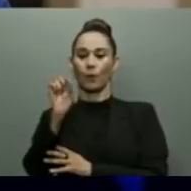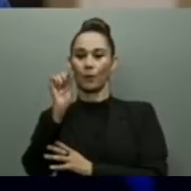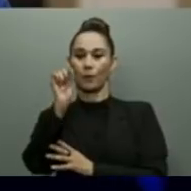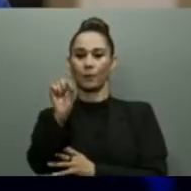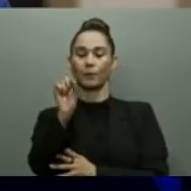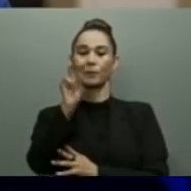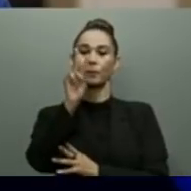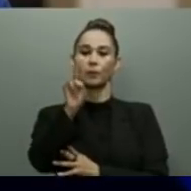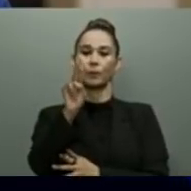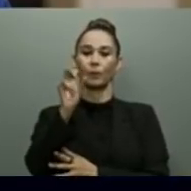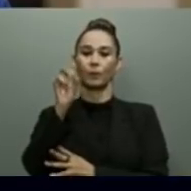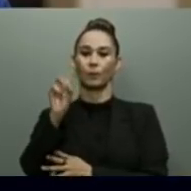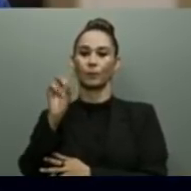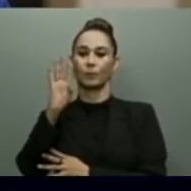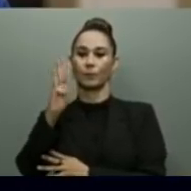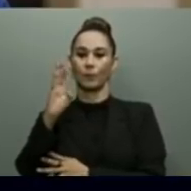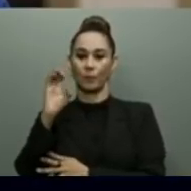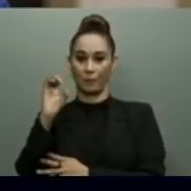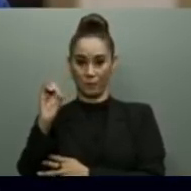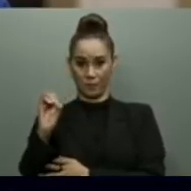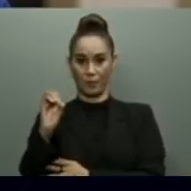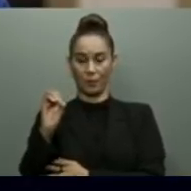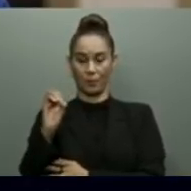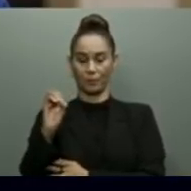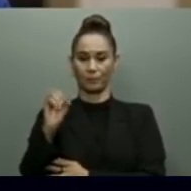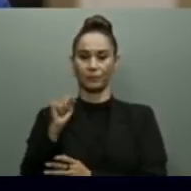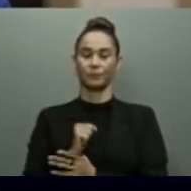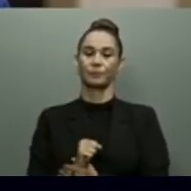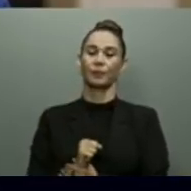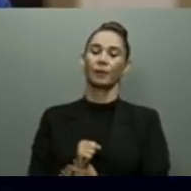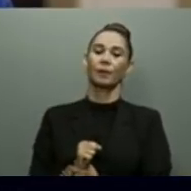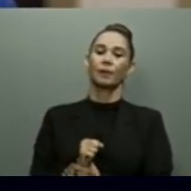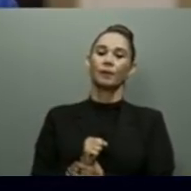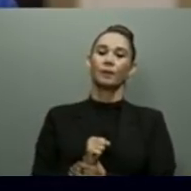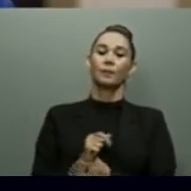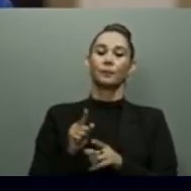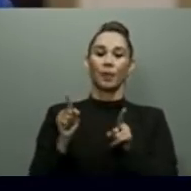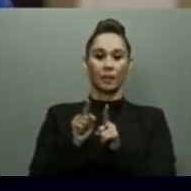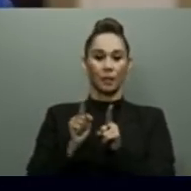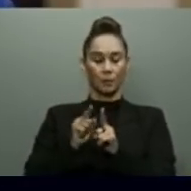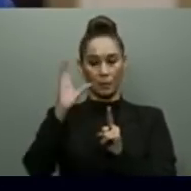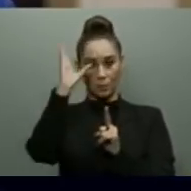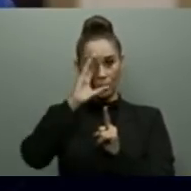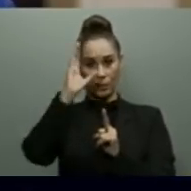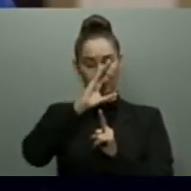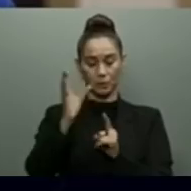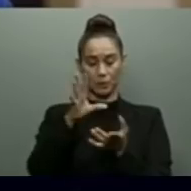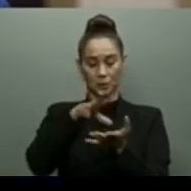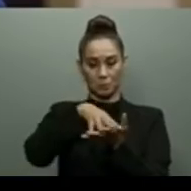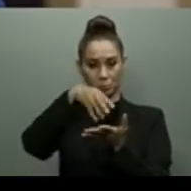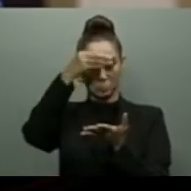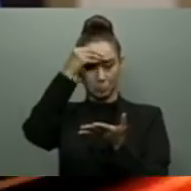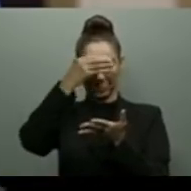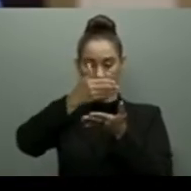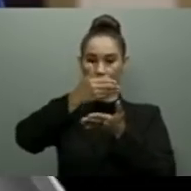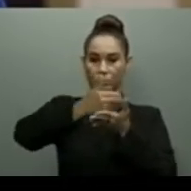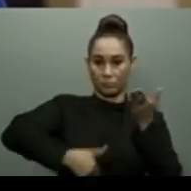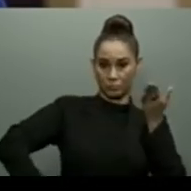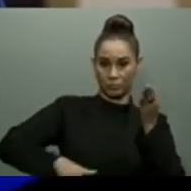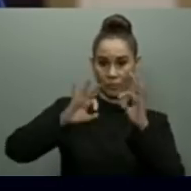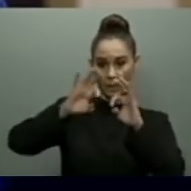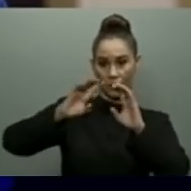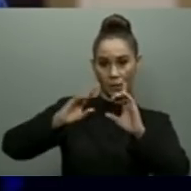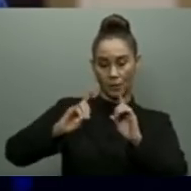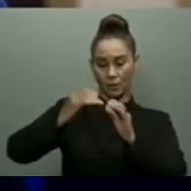coe.gob.do, y de nuestras redes sociales COE-RD. Accediendo a los materiales educativos que tenemos disponibles en